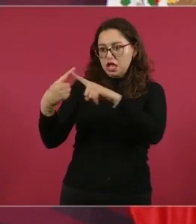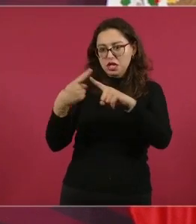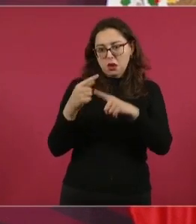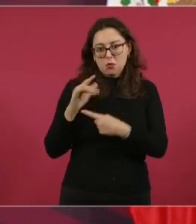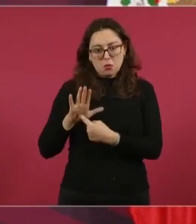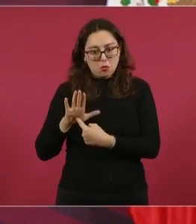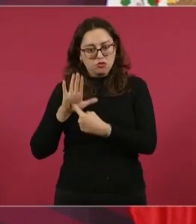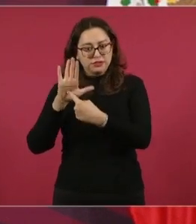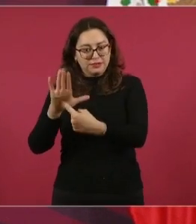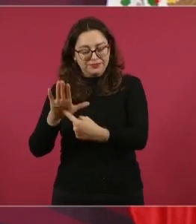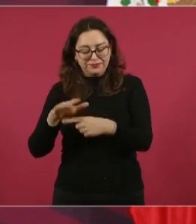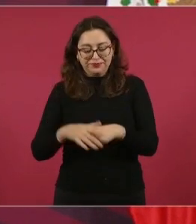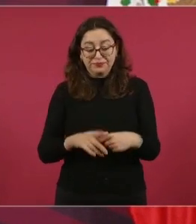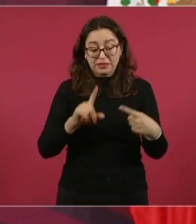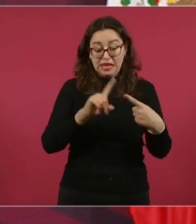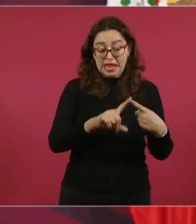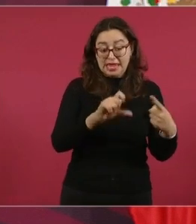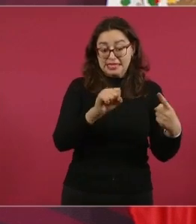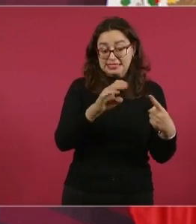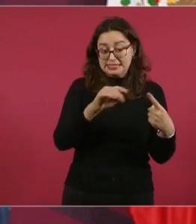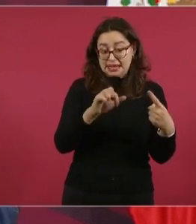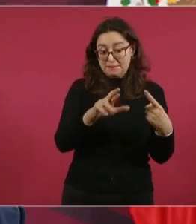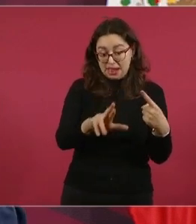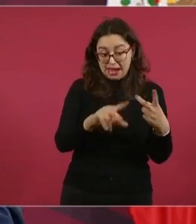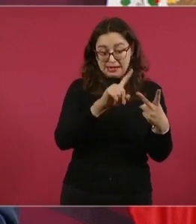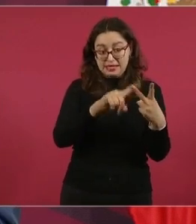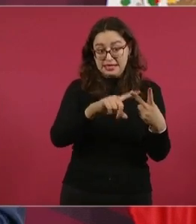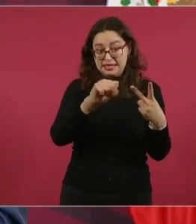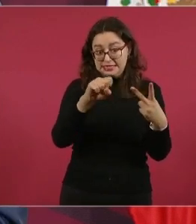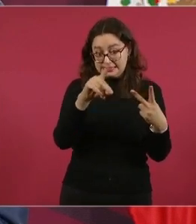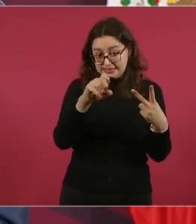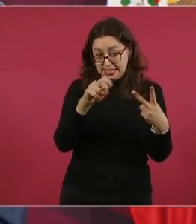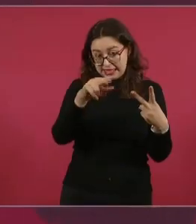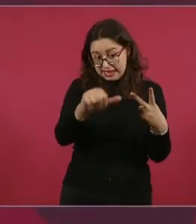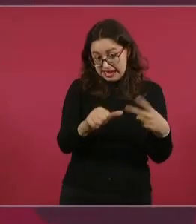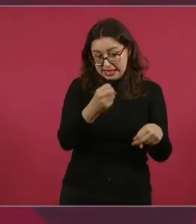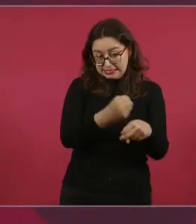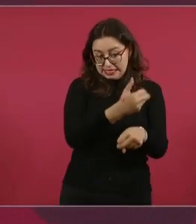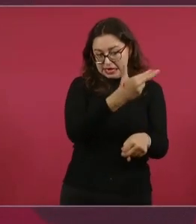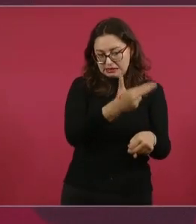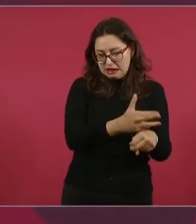al secretario de Marina y al secretario de la Defensa.